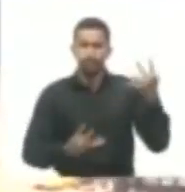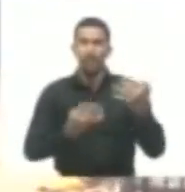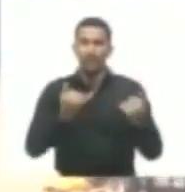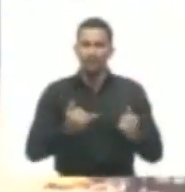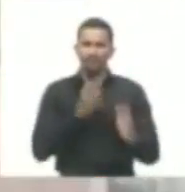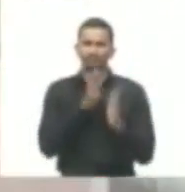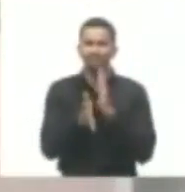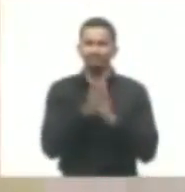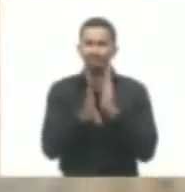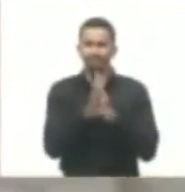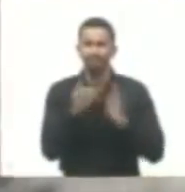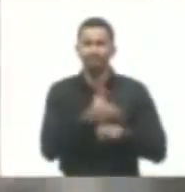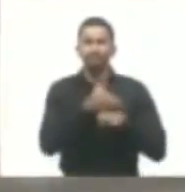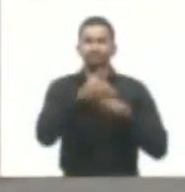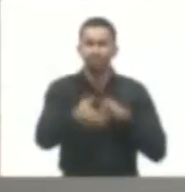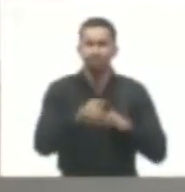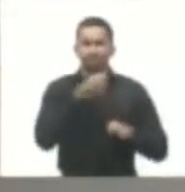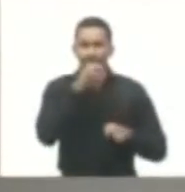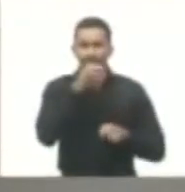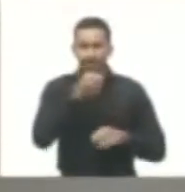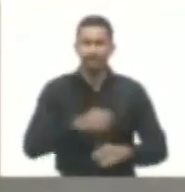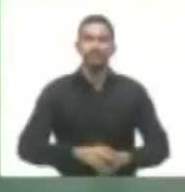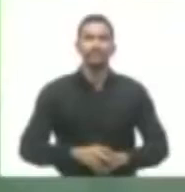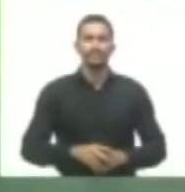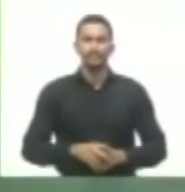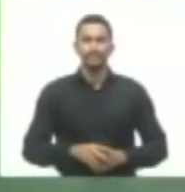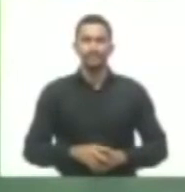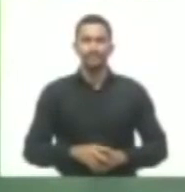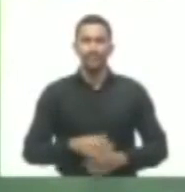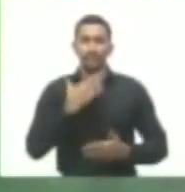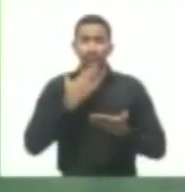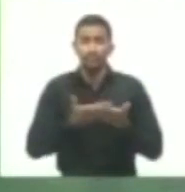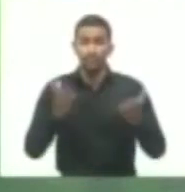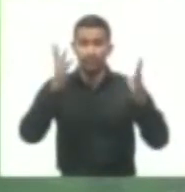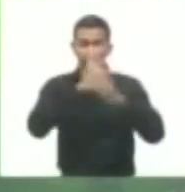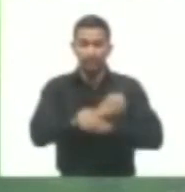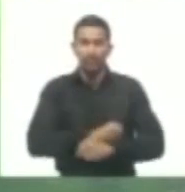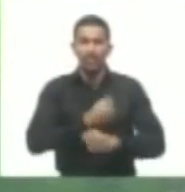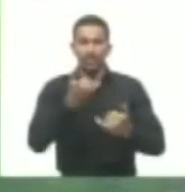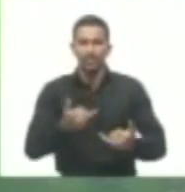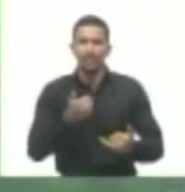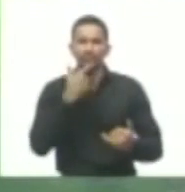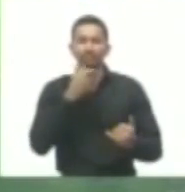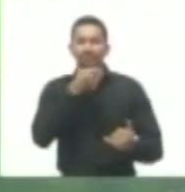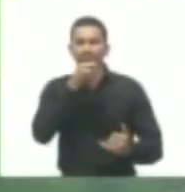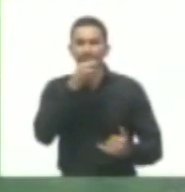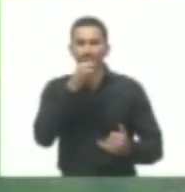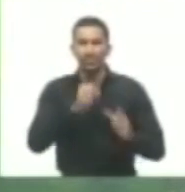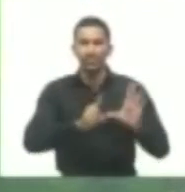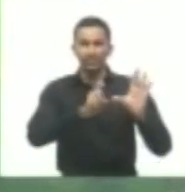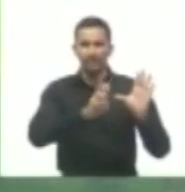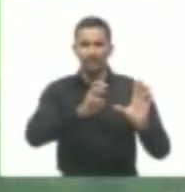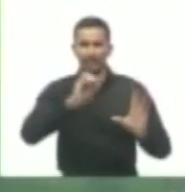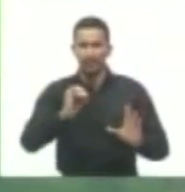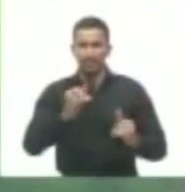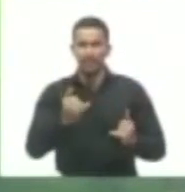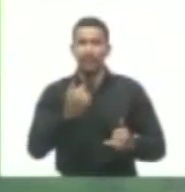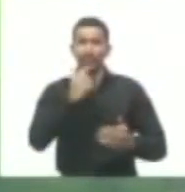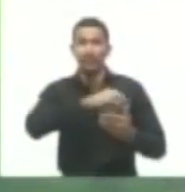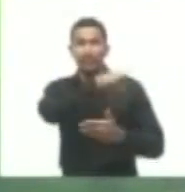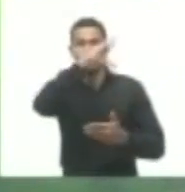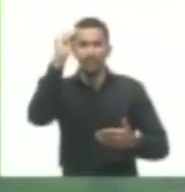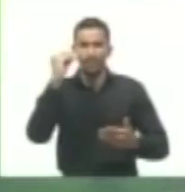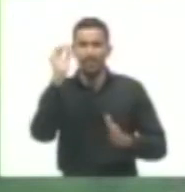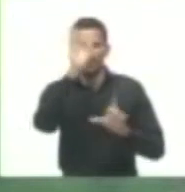estaremos hablando en el transcurso de nuestra presente emisión. Muy buenas noches, estas son las noticias de las 6:30 por aquí, por Telecaribe.